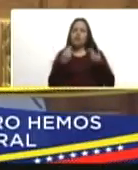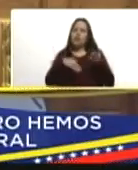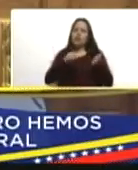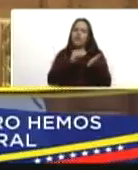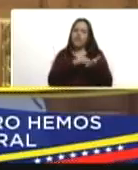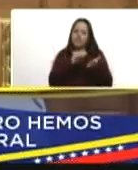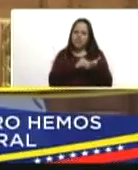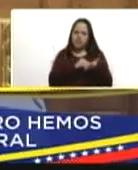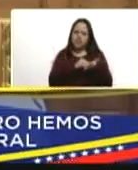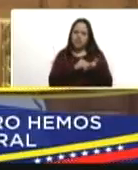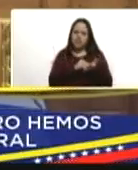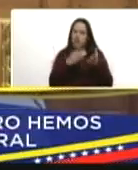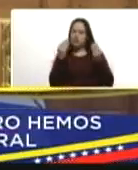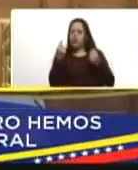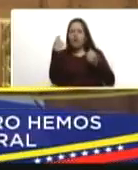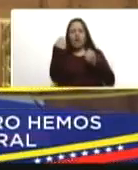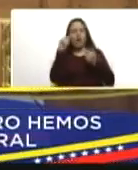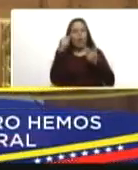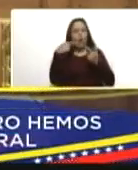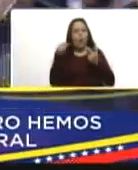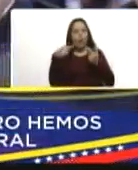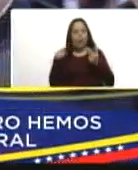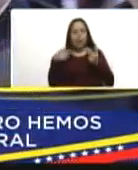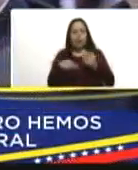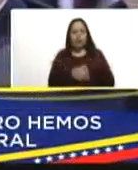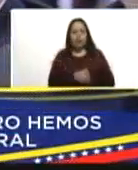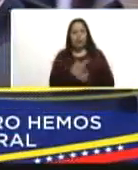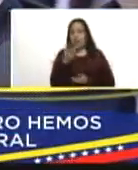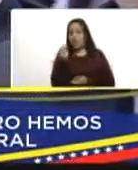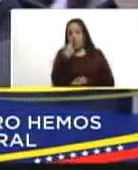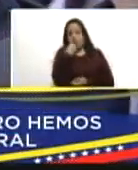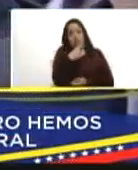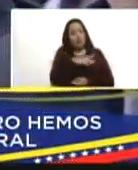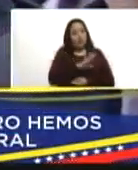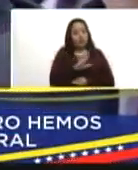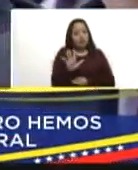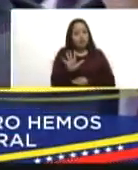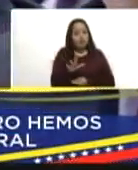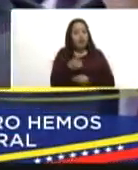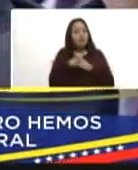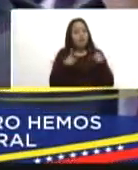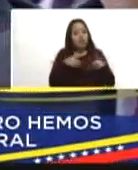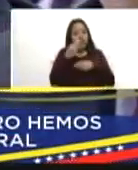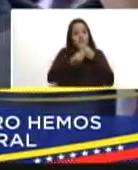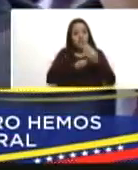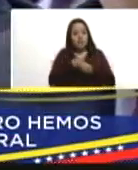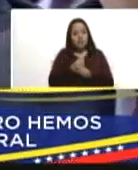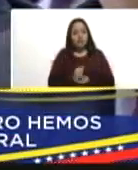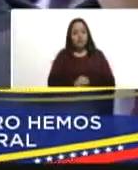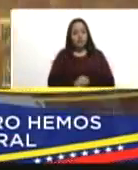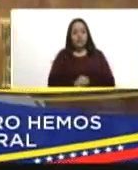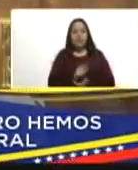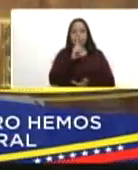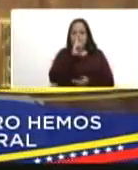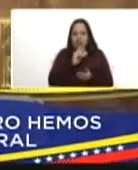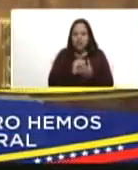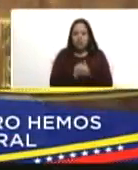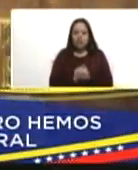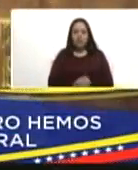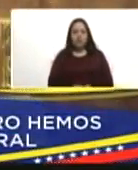veces muchas cosas que no digo pero hacemos en